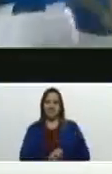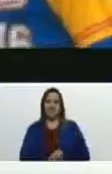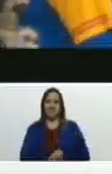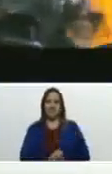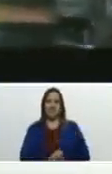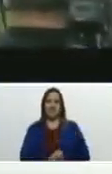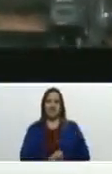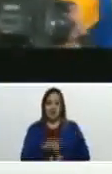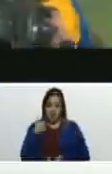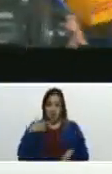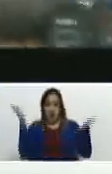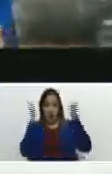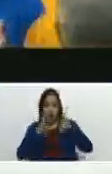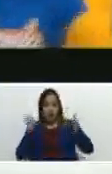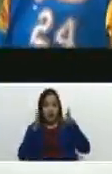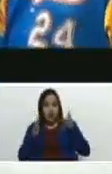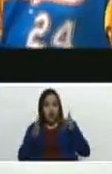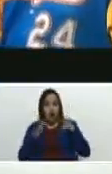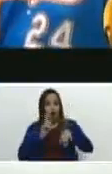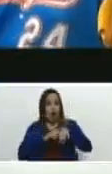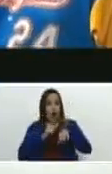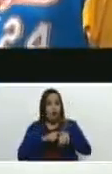Es un consejo, ¿vale?